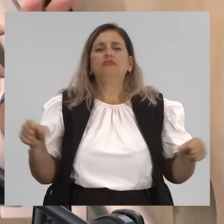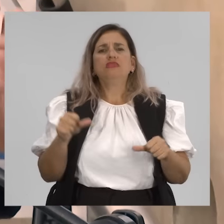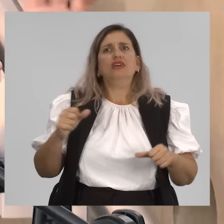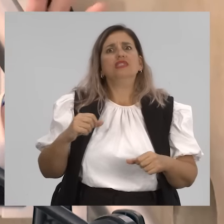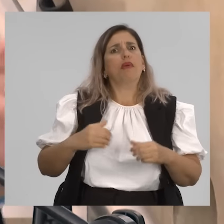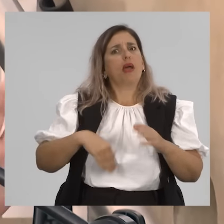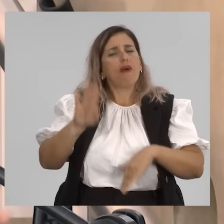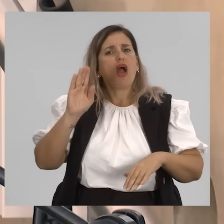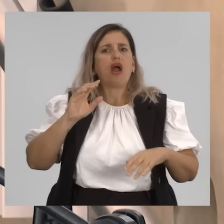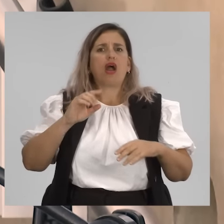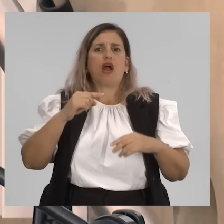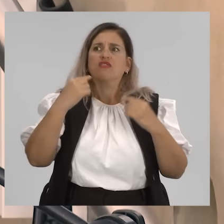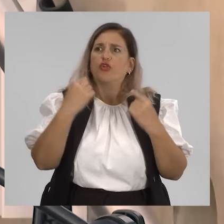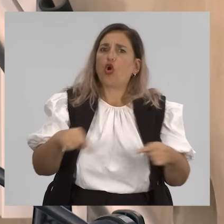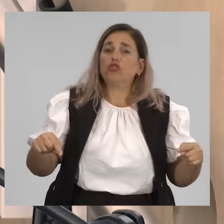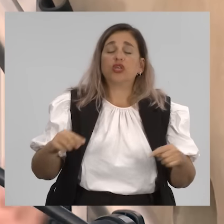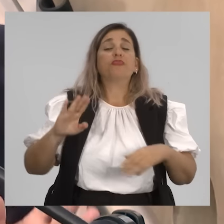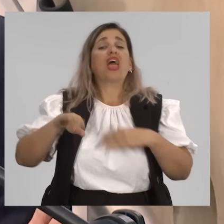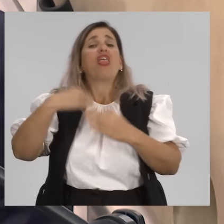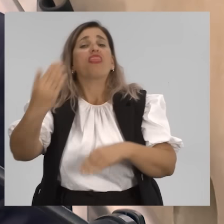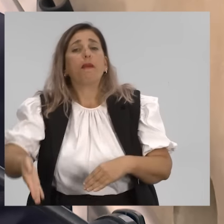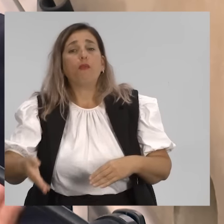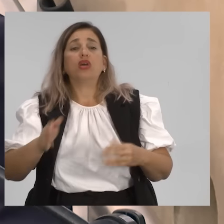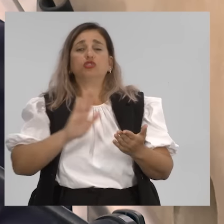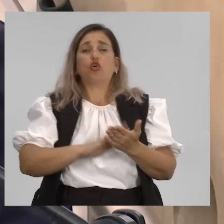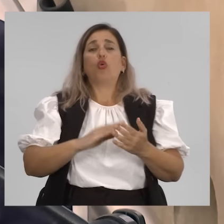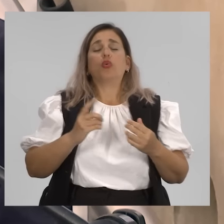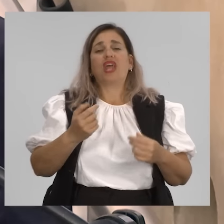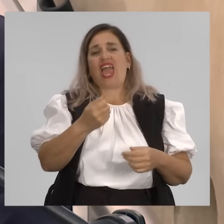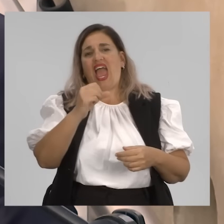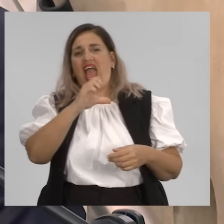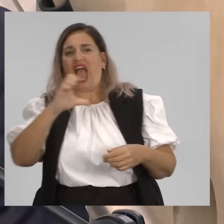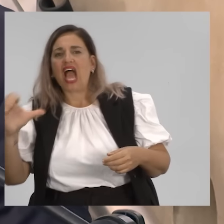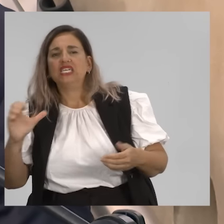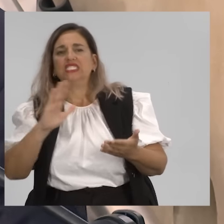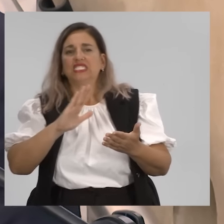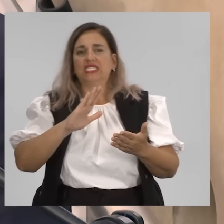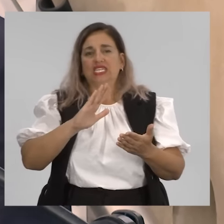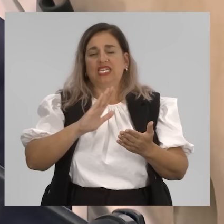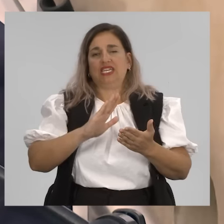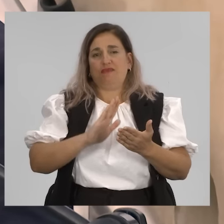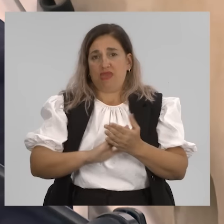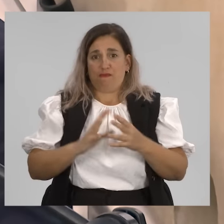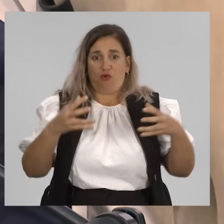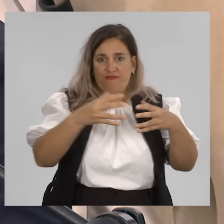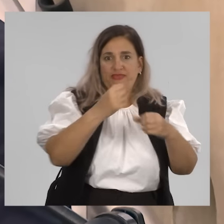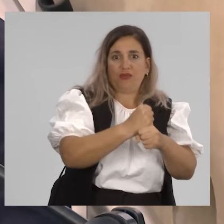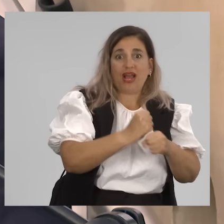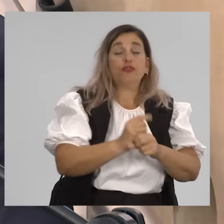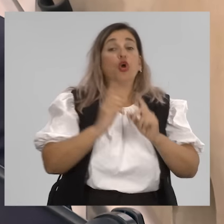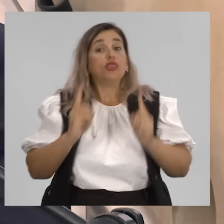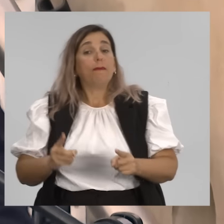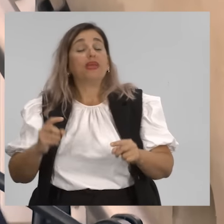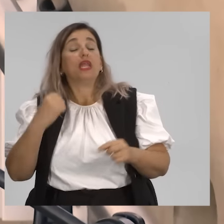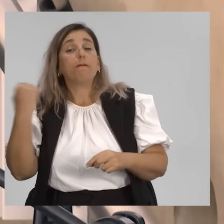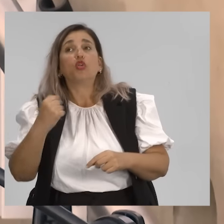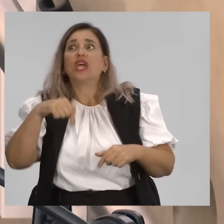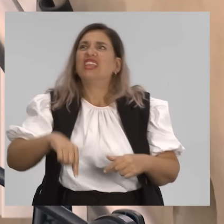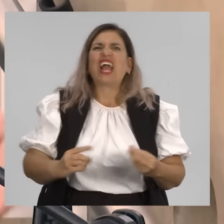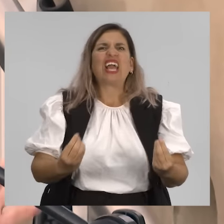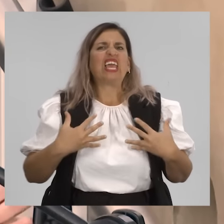que existan y haya más cosas. Después, a lo que hace a la salud pública de nuestro país, que no